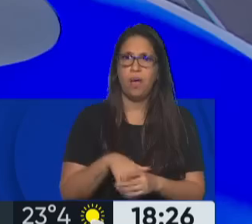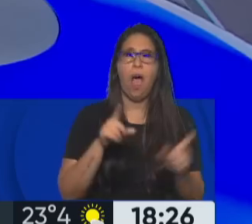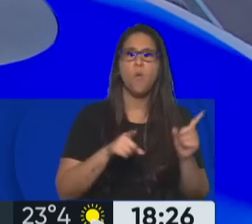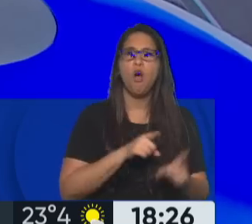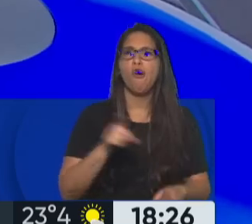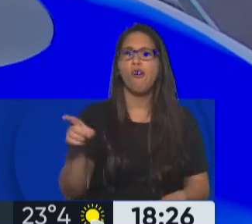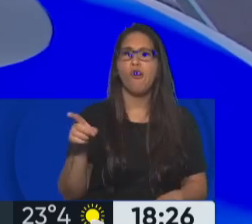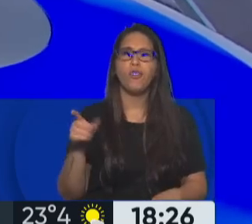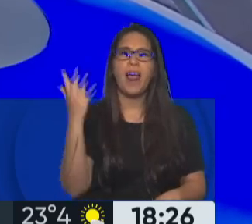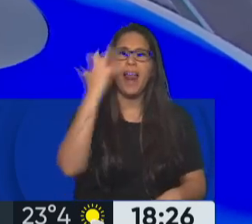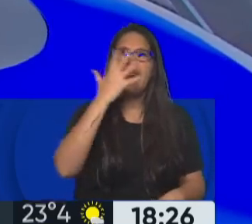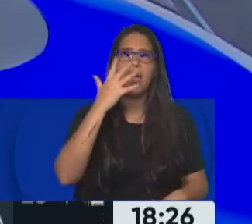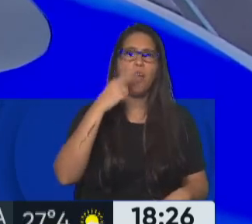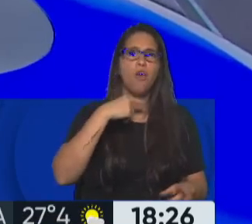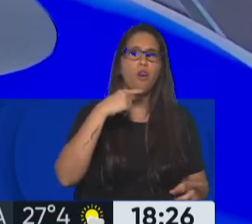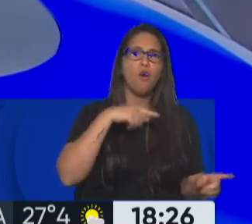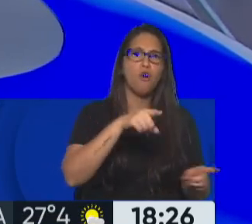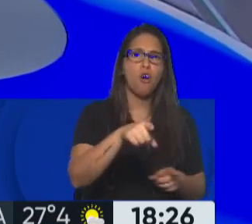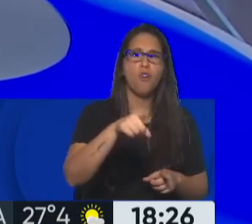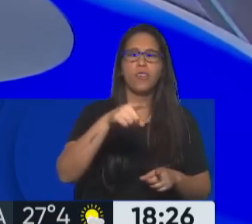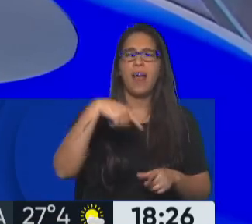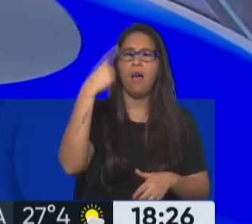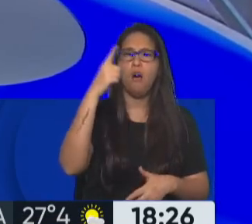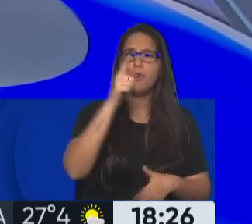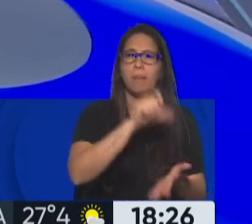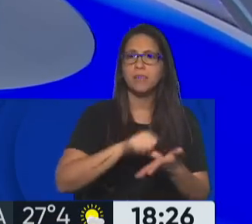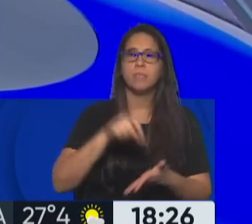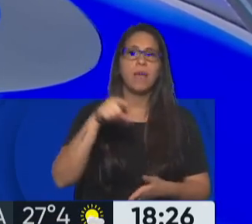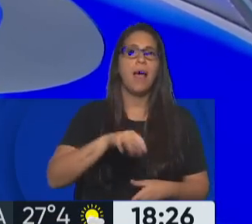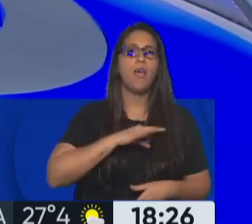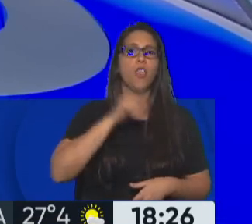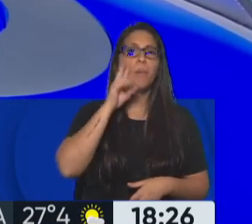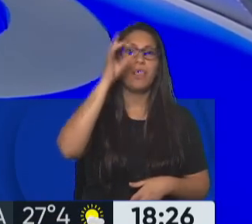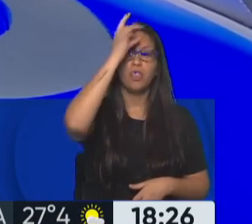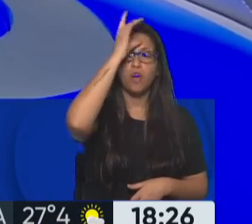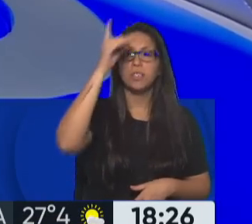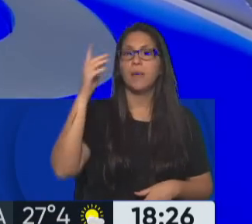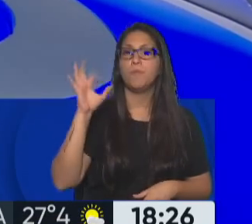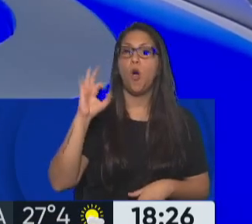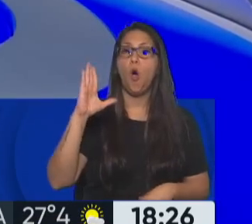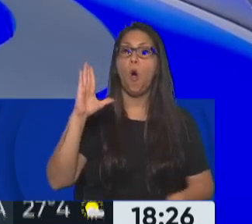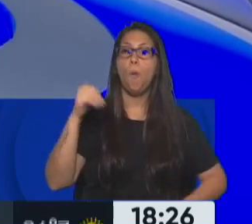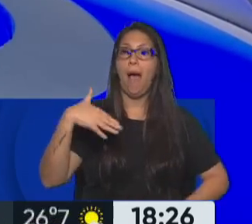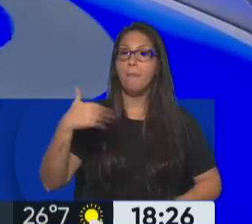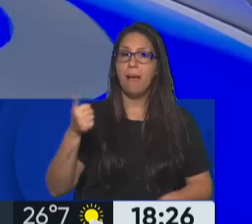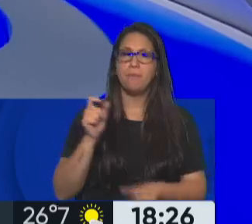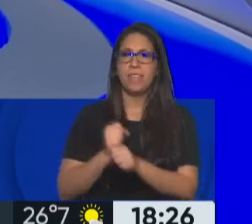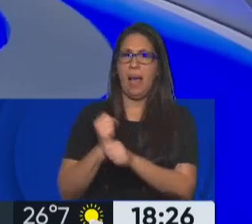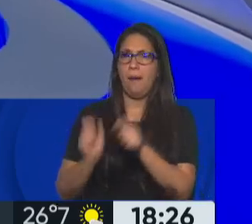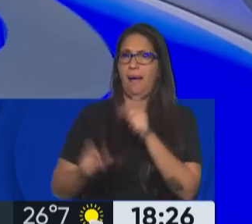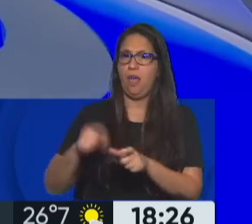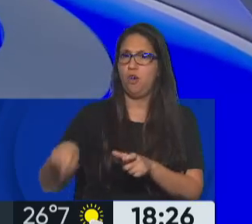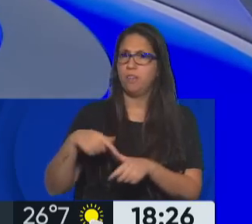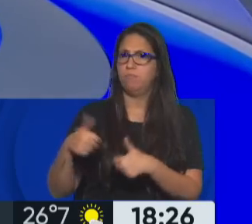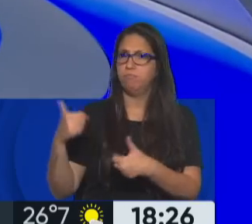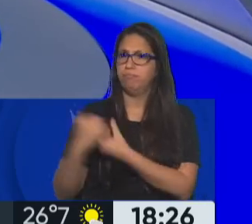¿no? Sobre todo en 2008, pero también en 2012, Obama le fue muy bien entre los trabajadores en general. Y